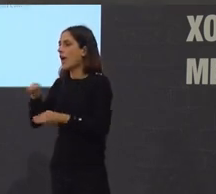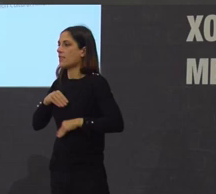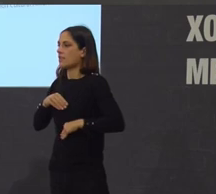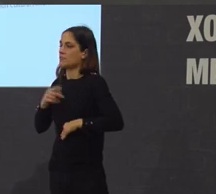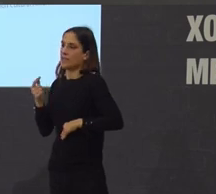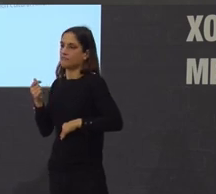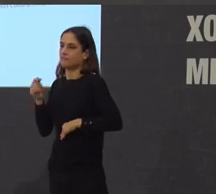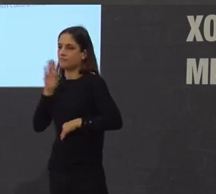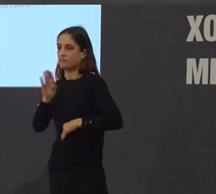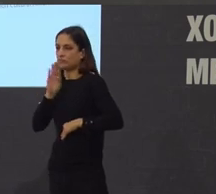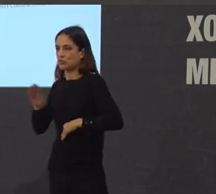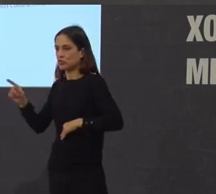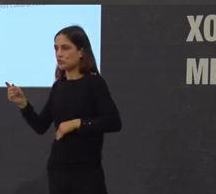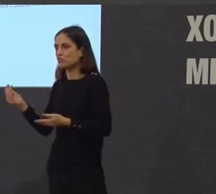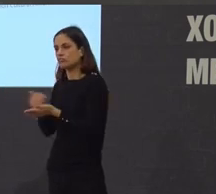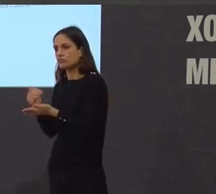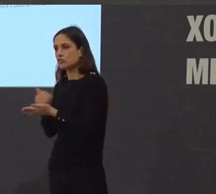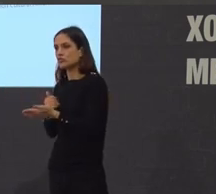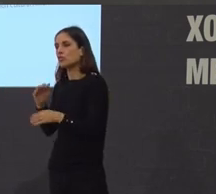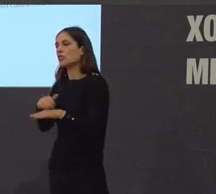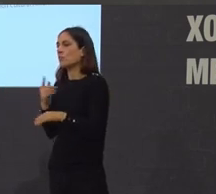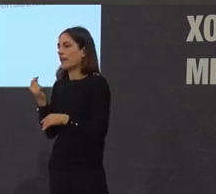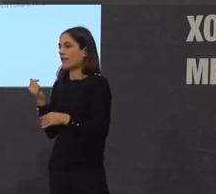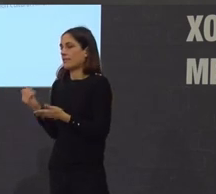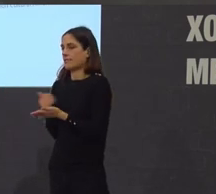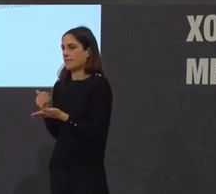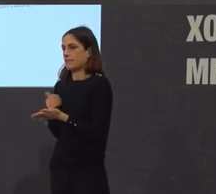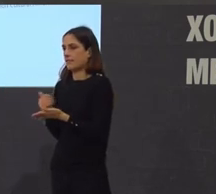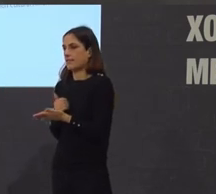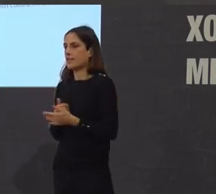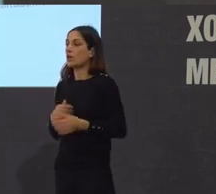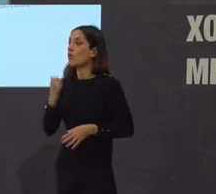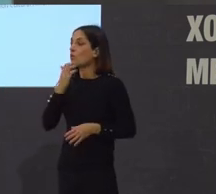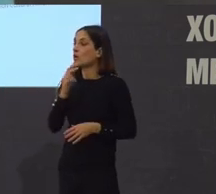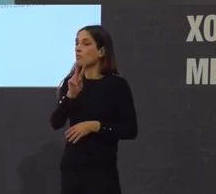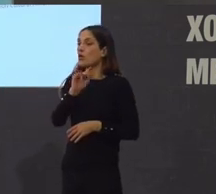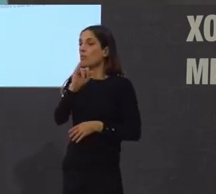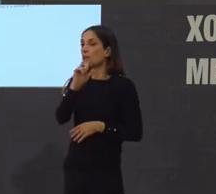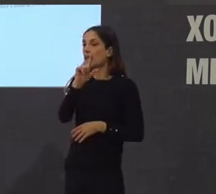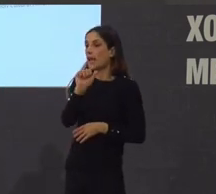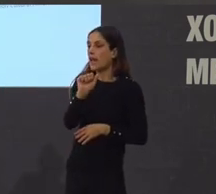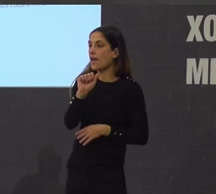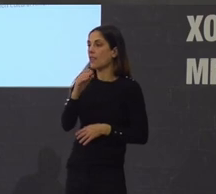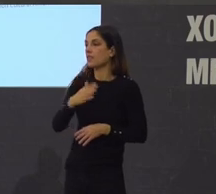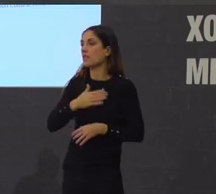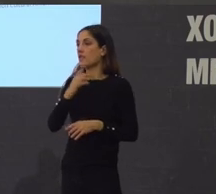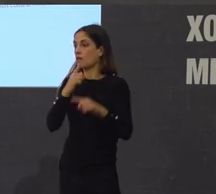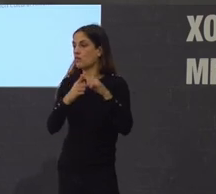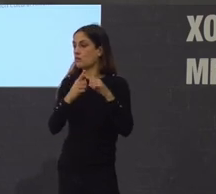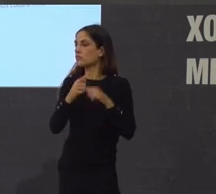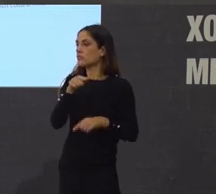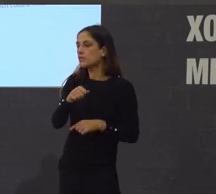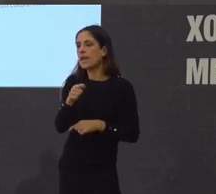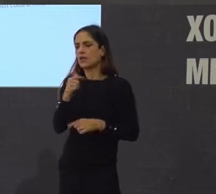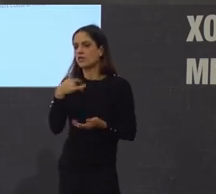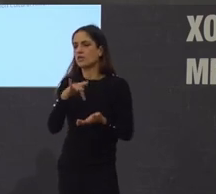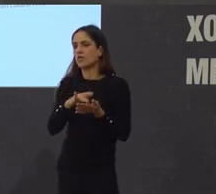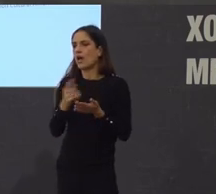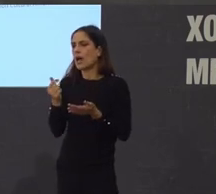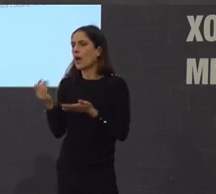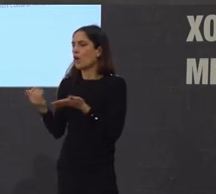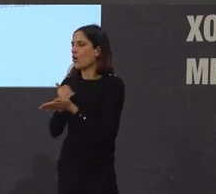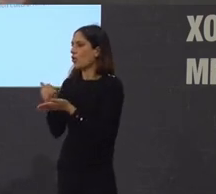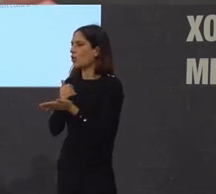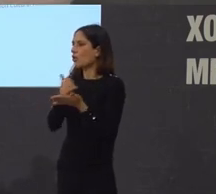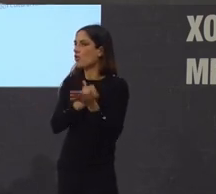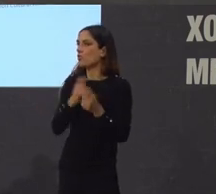determinadas personas en vila de cruces por ejemplo se hicieron efectuará una serie de cobros a gente que